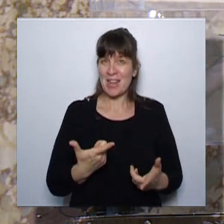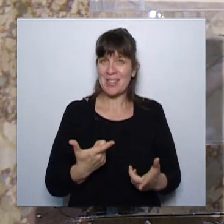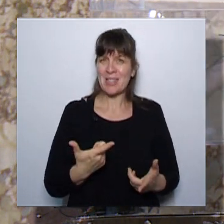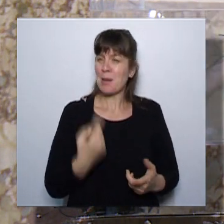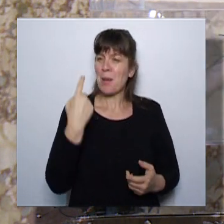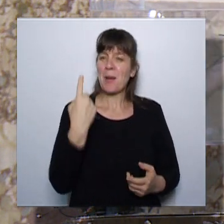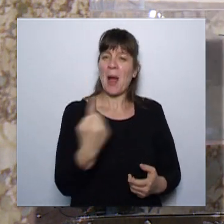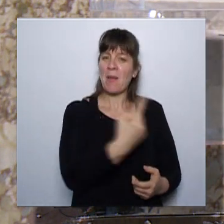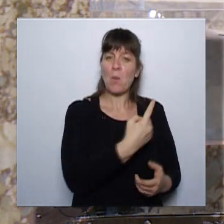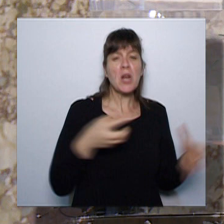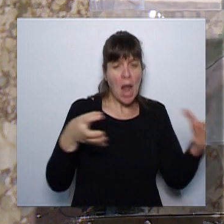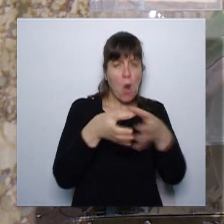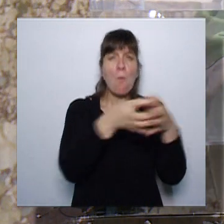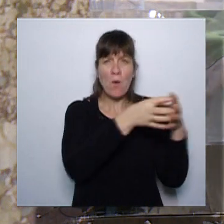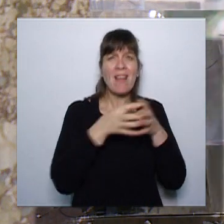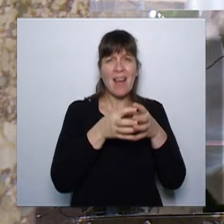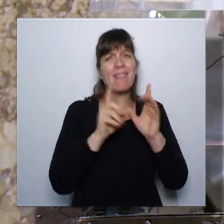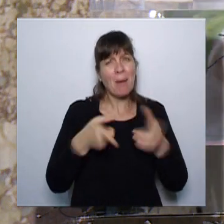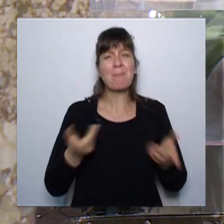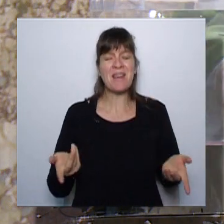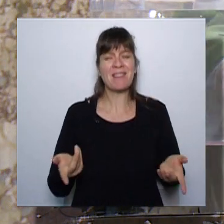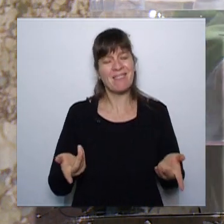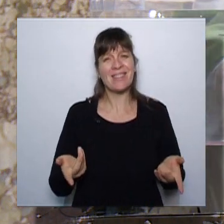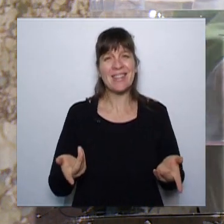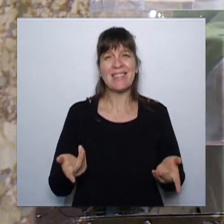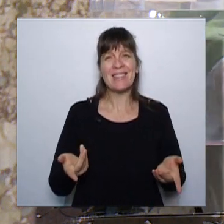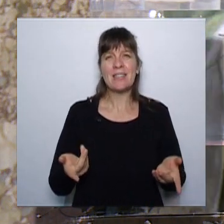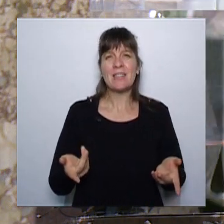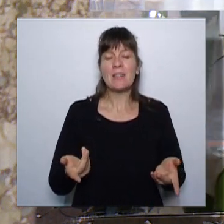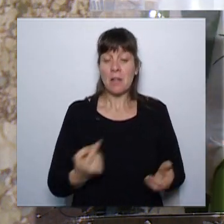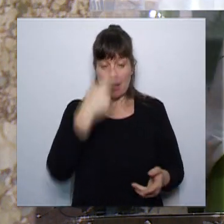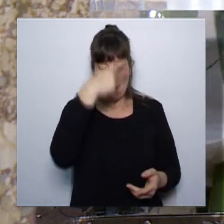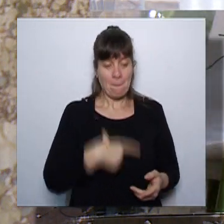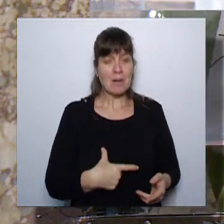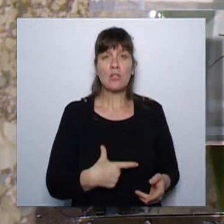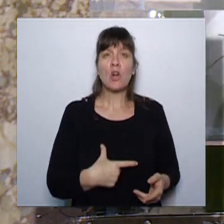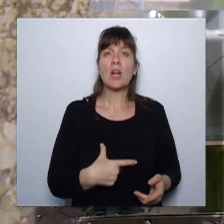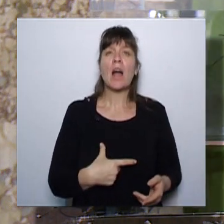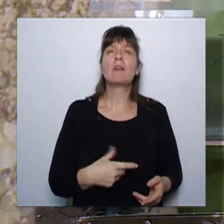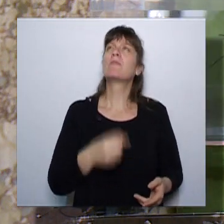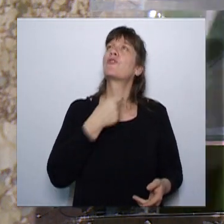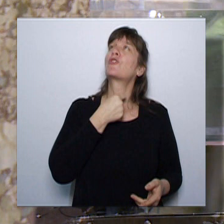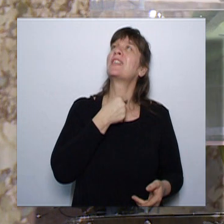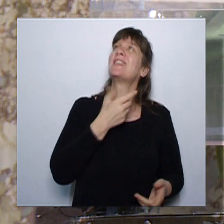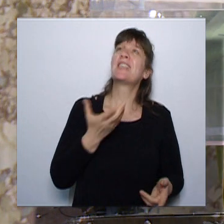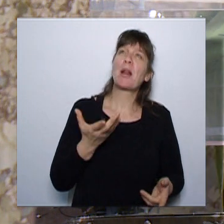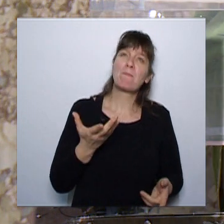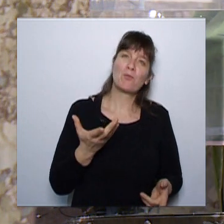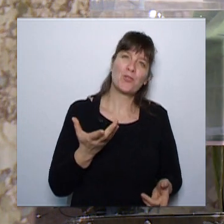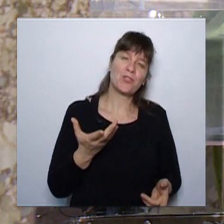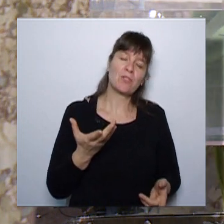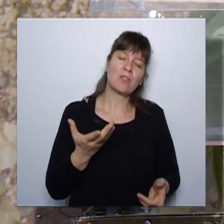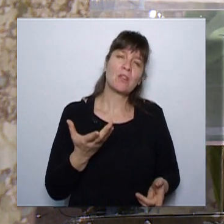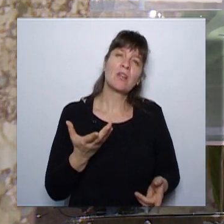individual y comunitaria de las dos formas individual cuanto quisiéramos nosotros